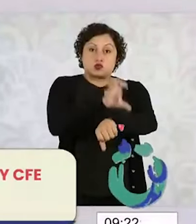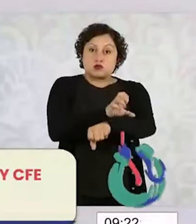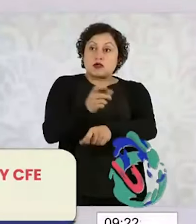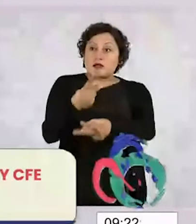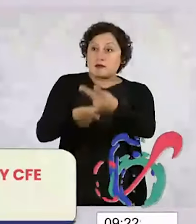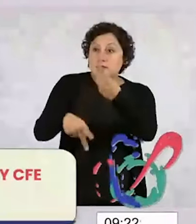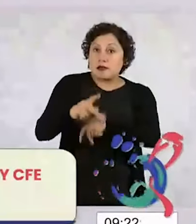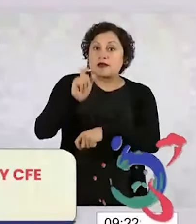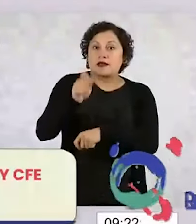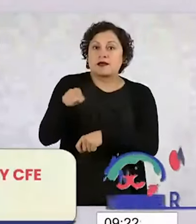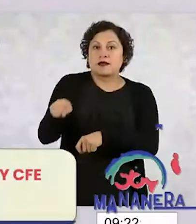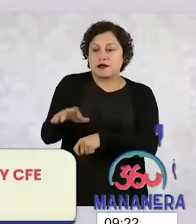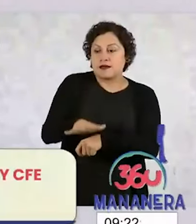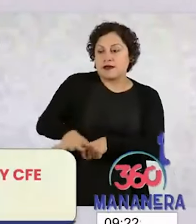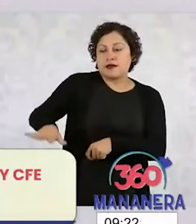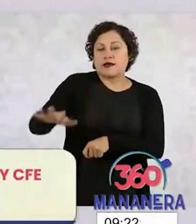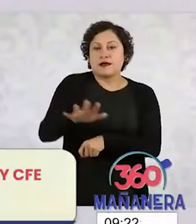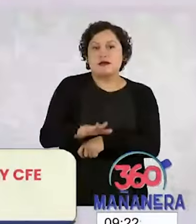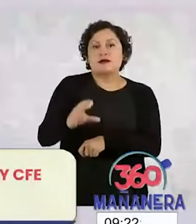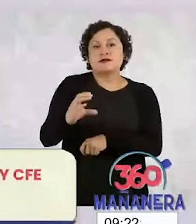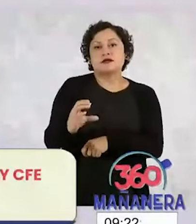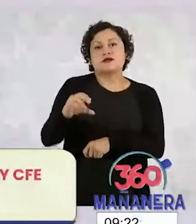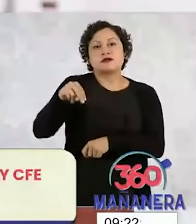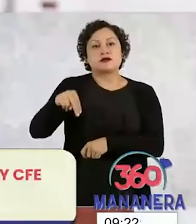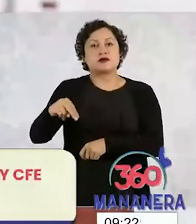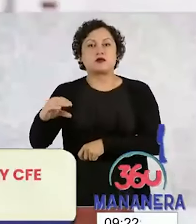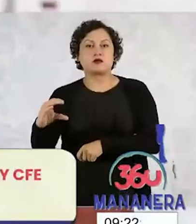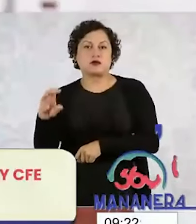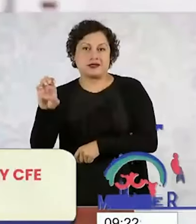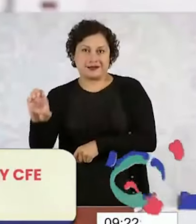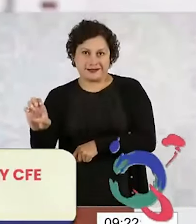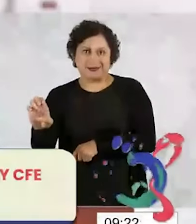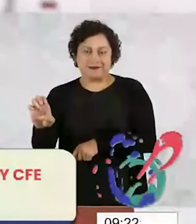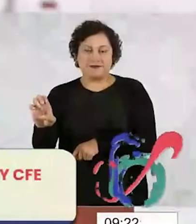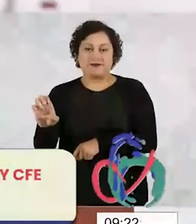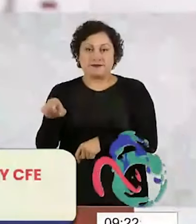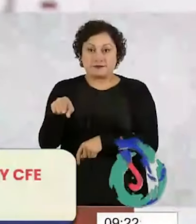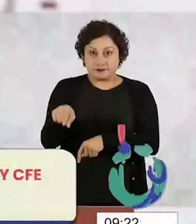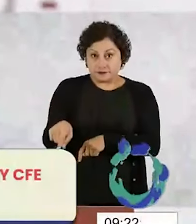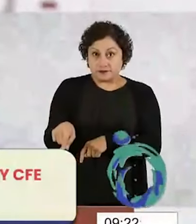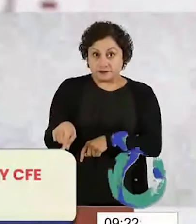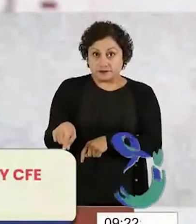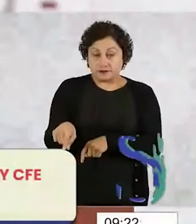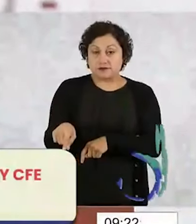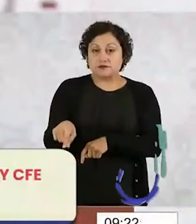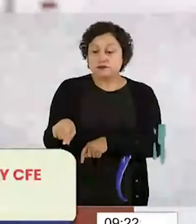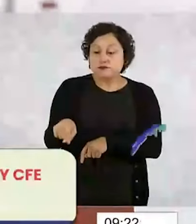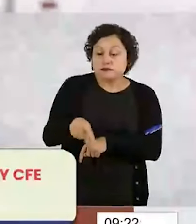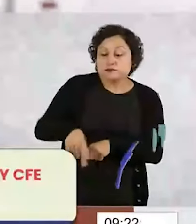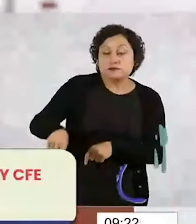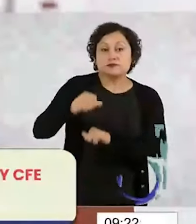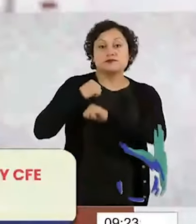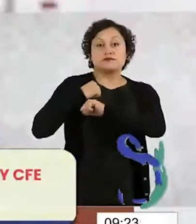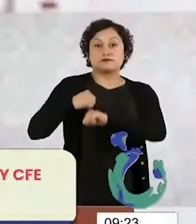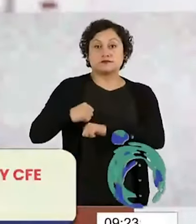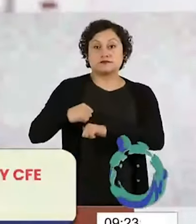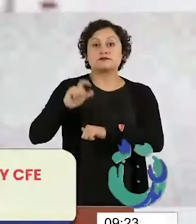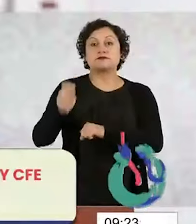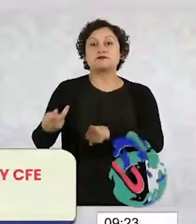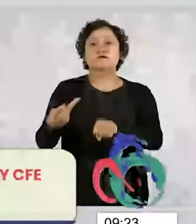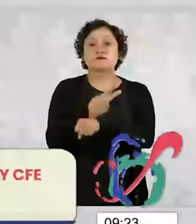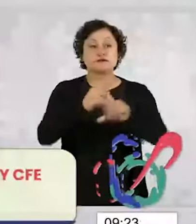el Centro Nacional de control de energía que Define Cómo entran en Operación las